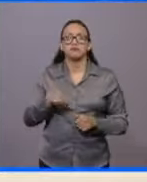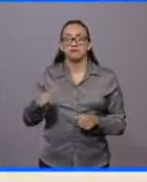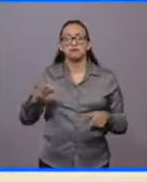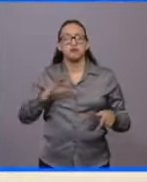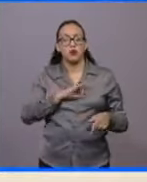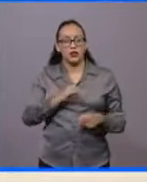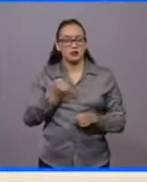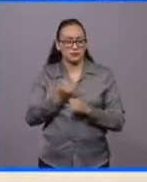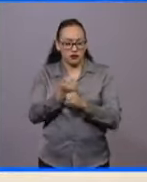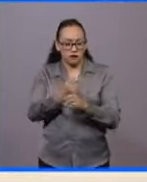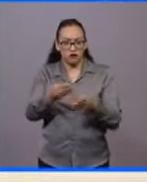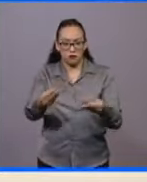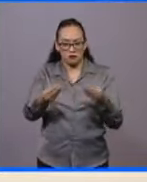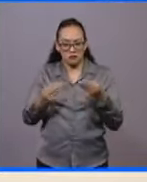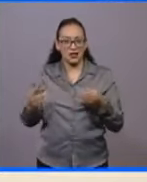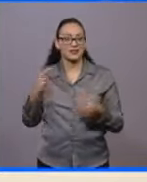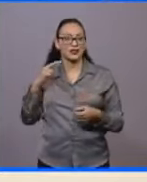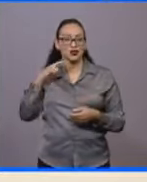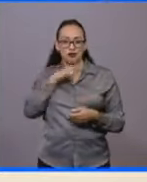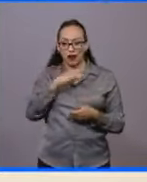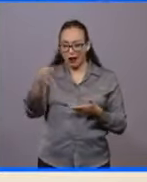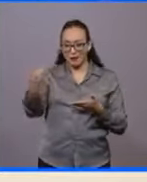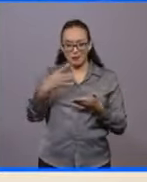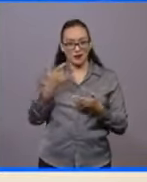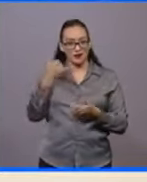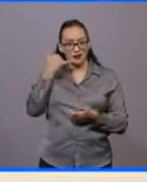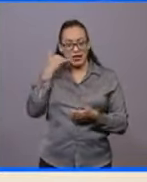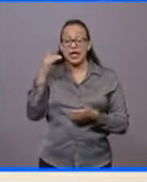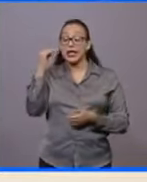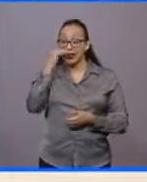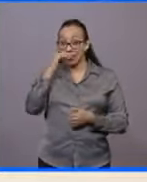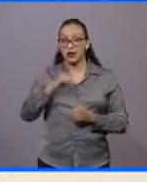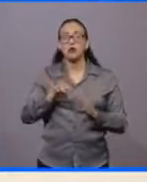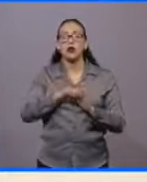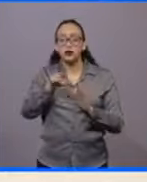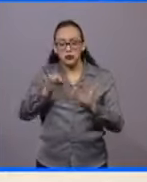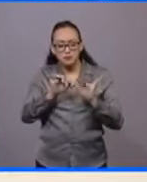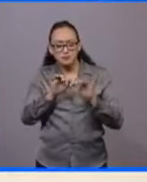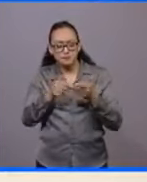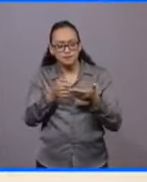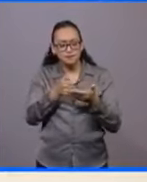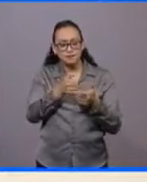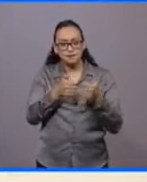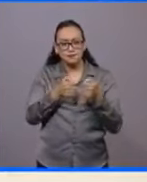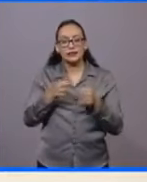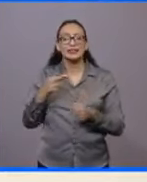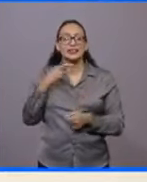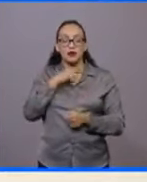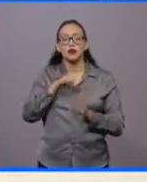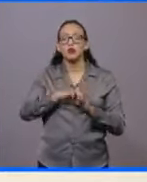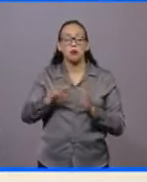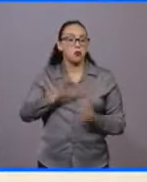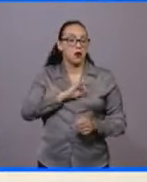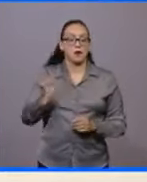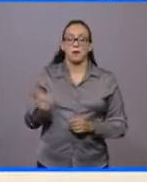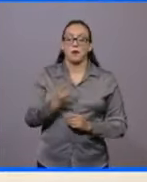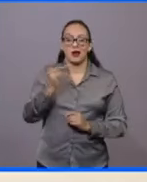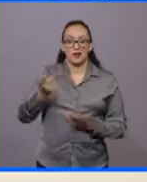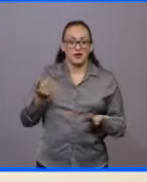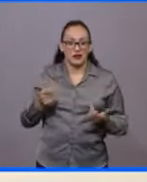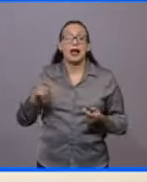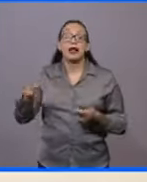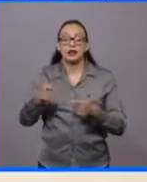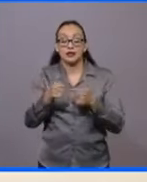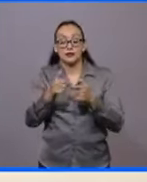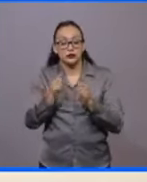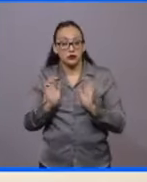podrán recibir información rápida, confiable y gratuita, así como respuestas rápidas y eficaces a preguntas frecuentes. El